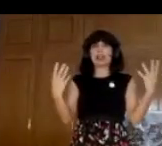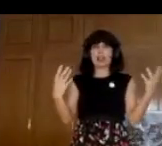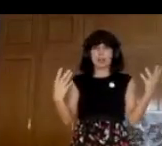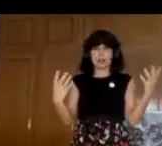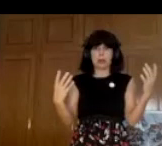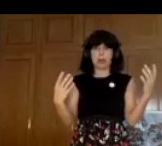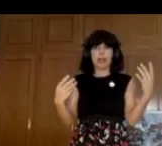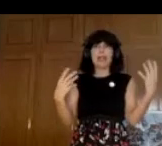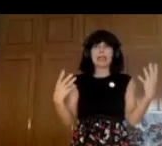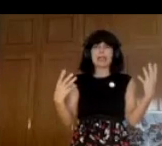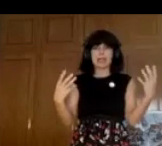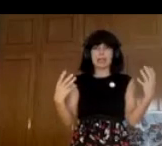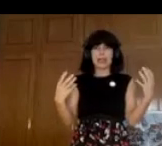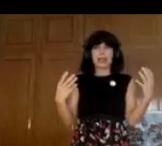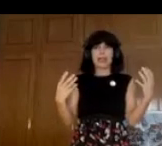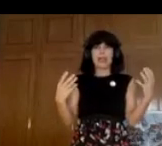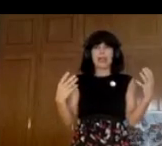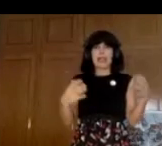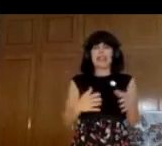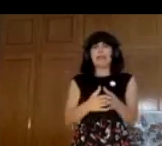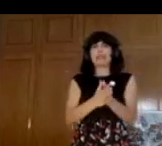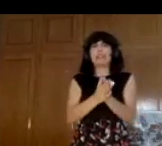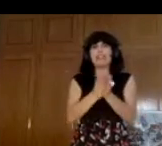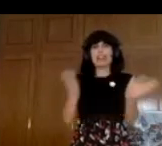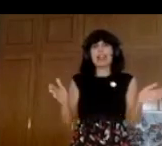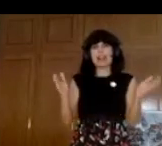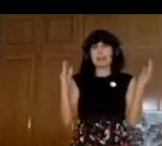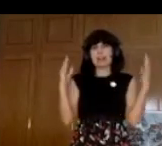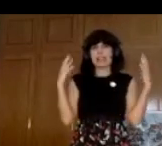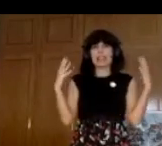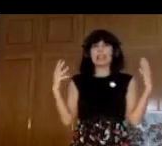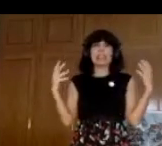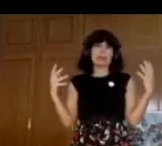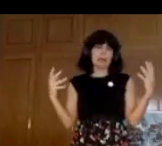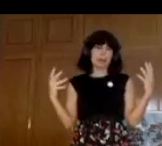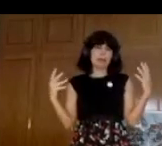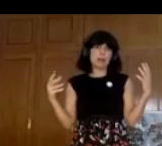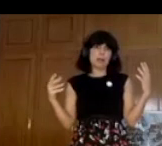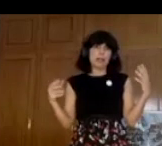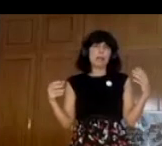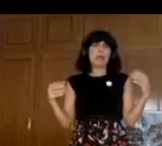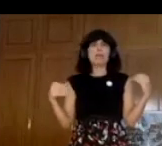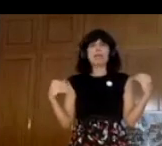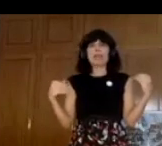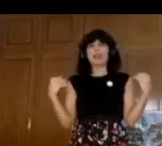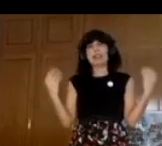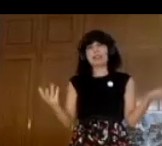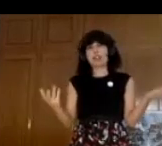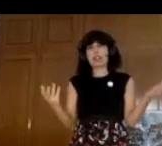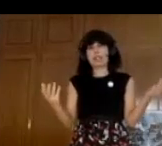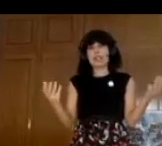emisor y receptor. Es decir, que diversifican la capacidad de cada individuo que puede empezar a